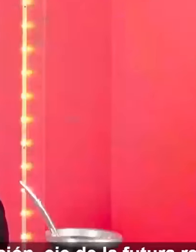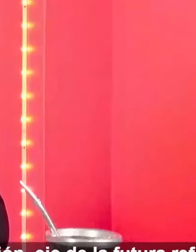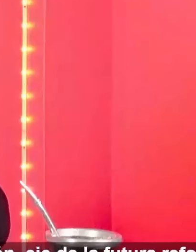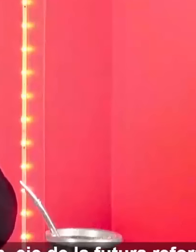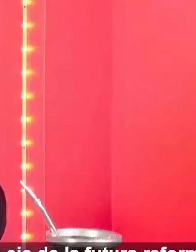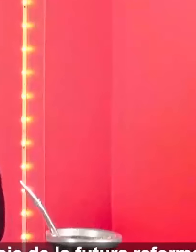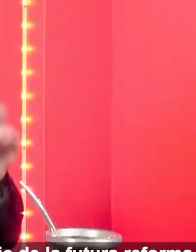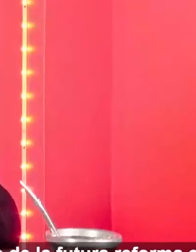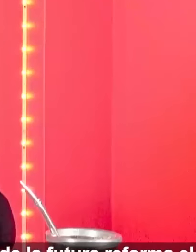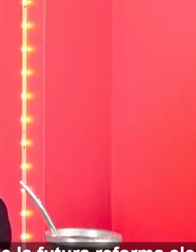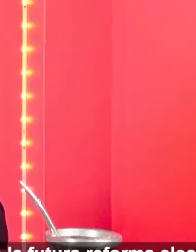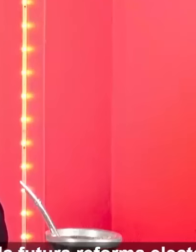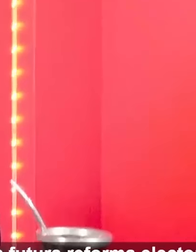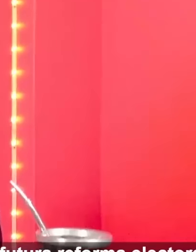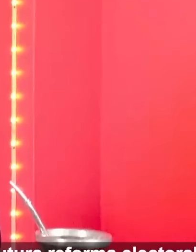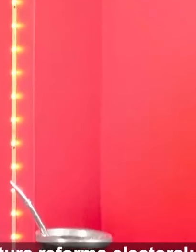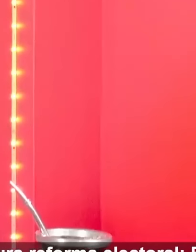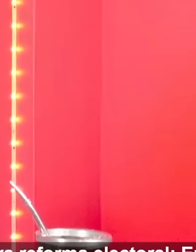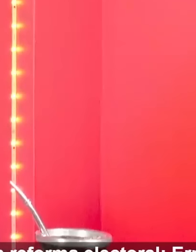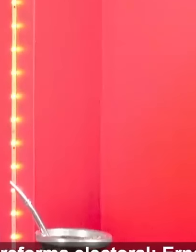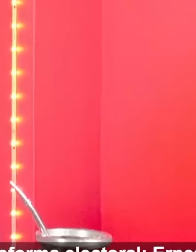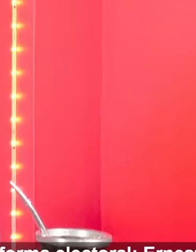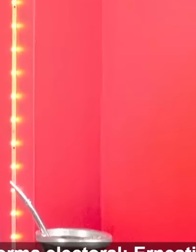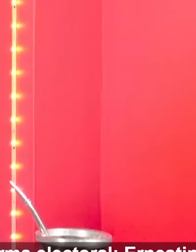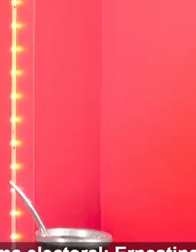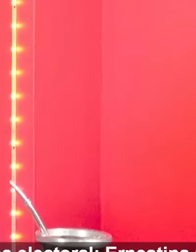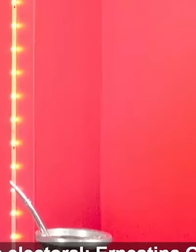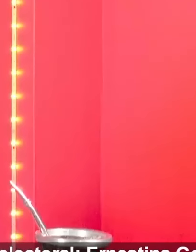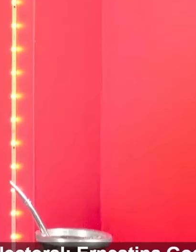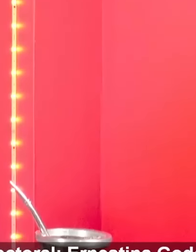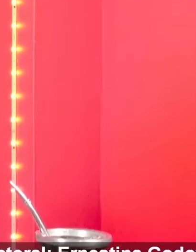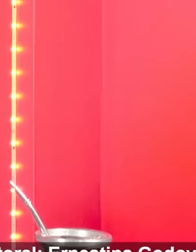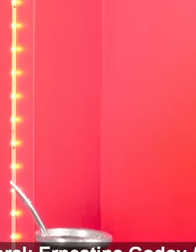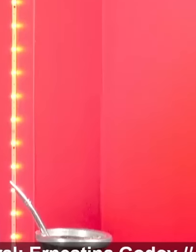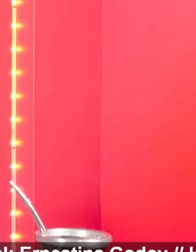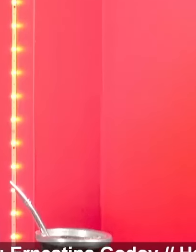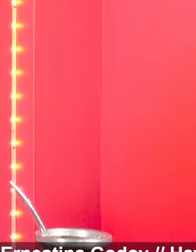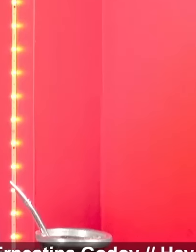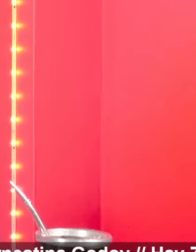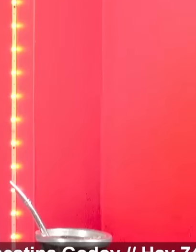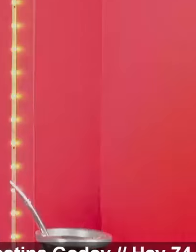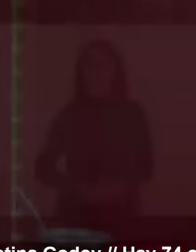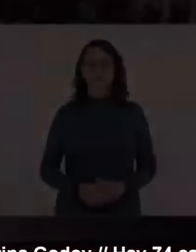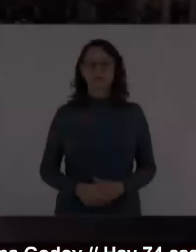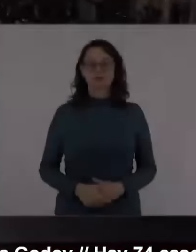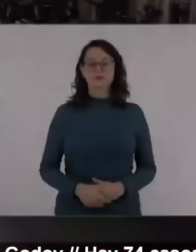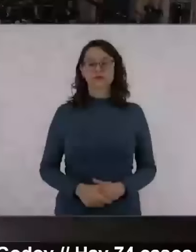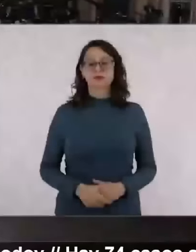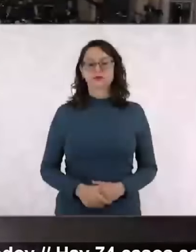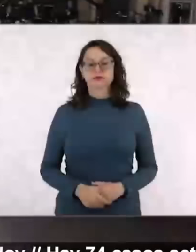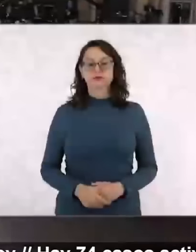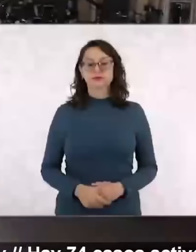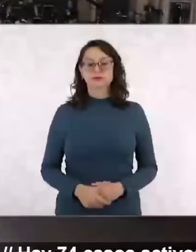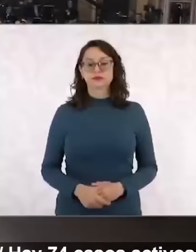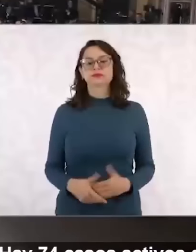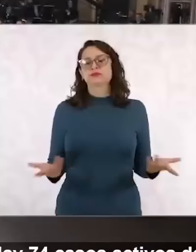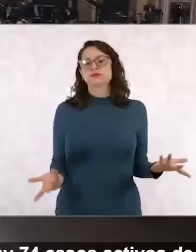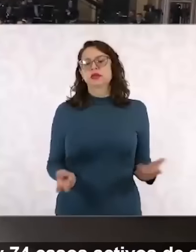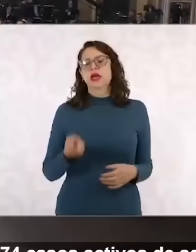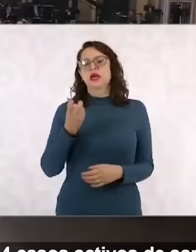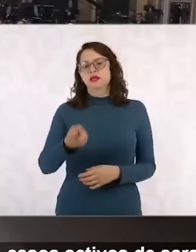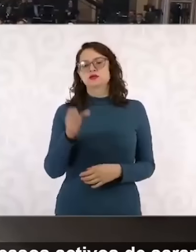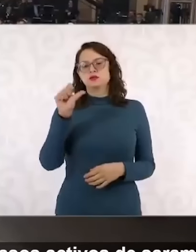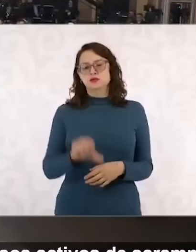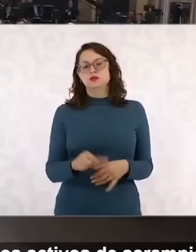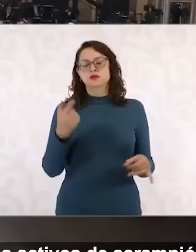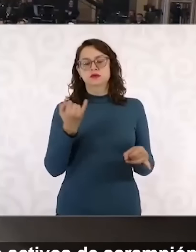de dinero ligado a este anuncio que se hizo el día de hoy en la conferencia de prensa. Pues esta es la